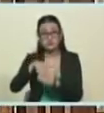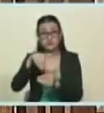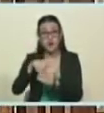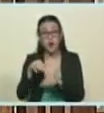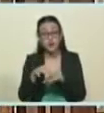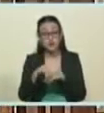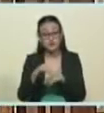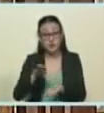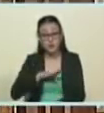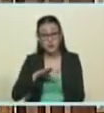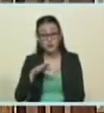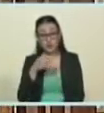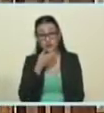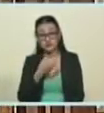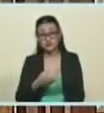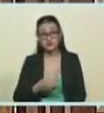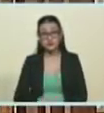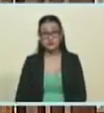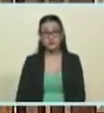municipales de diciembre.